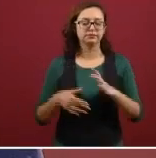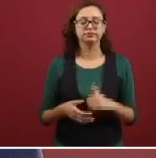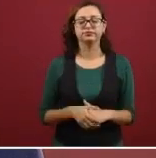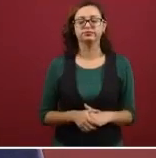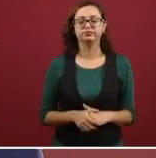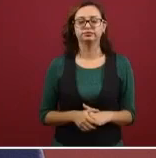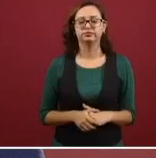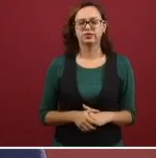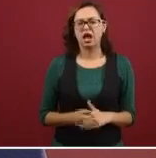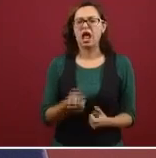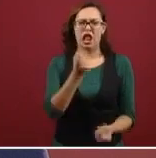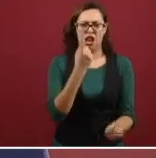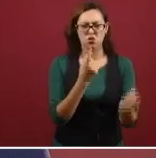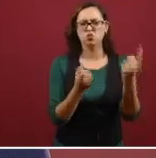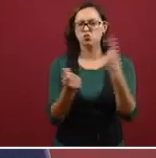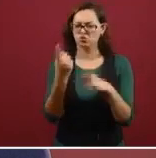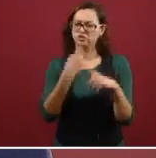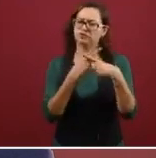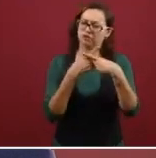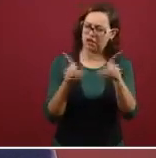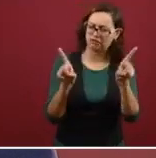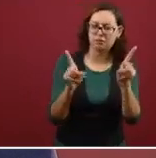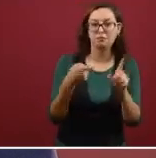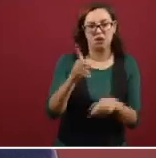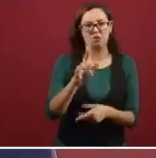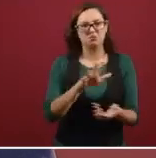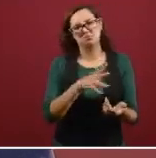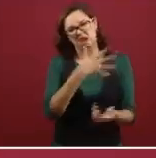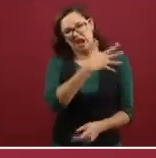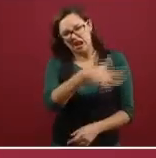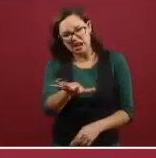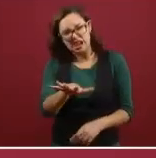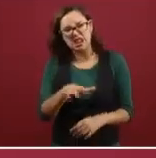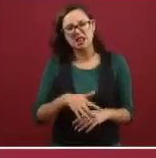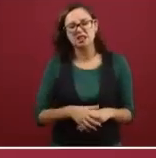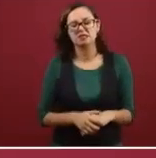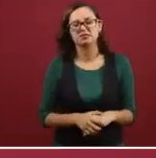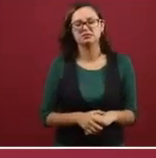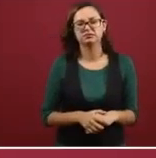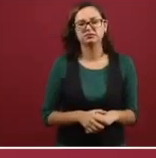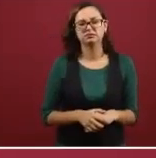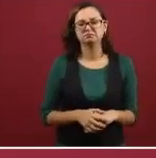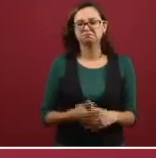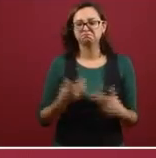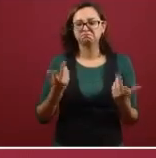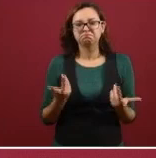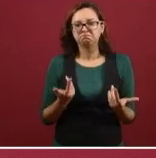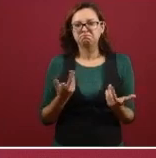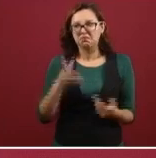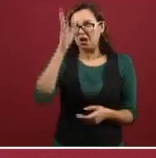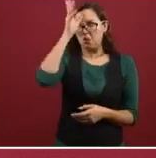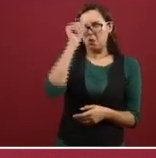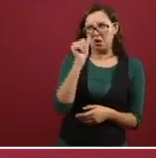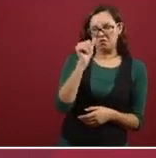y hay excepciones, de que quienes no están de acuerdo